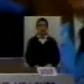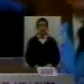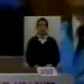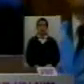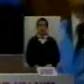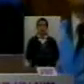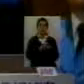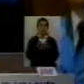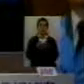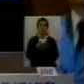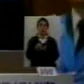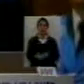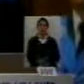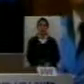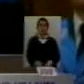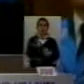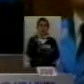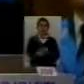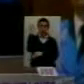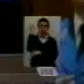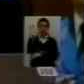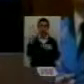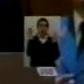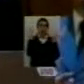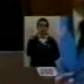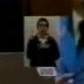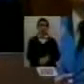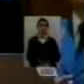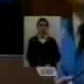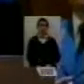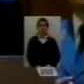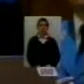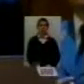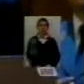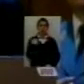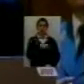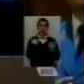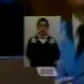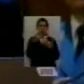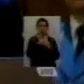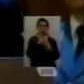de inversión en Bolivia. Esta es la gran esperanza que tenemos.